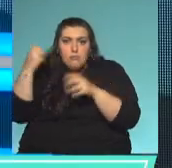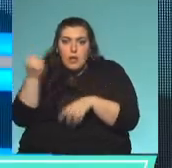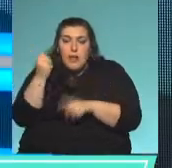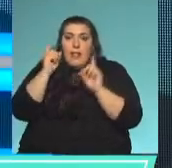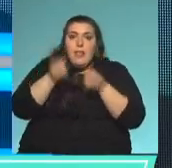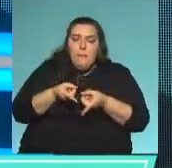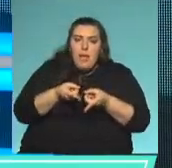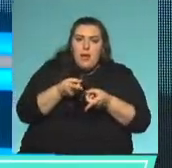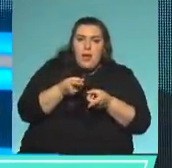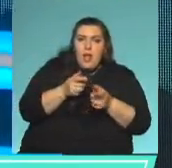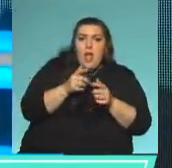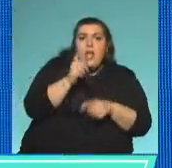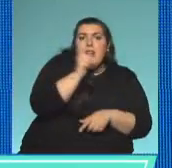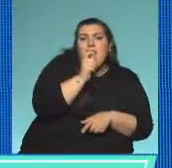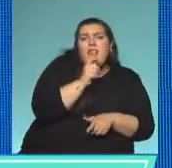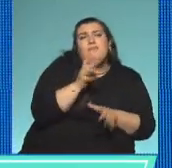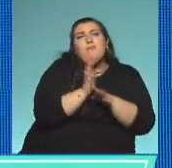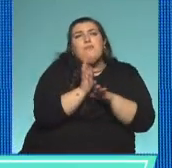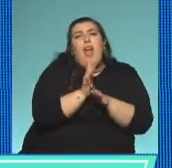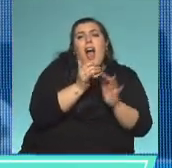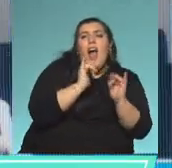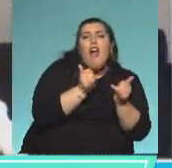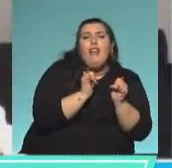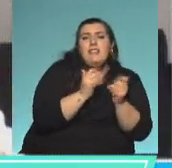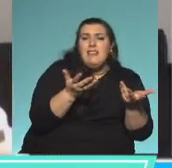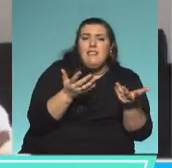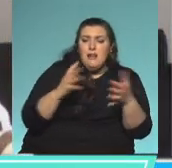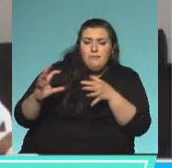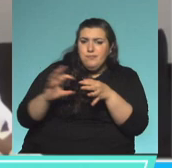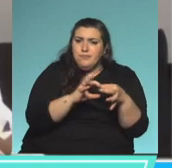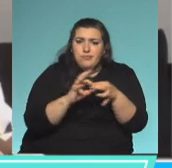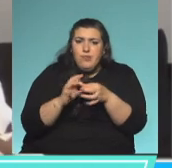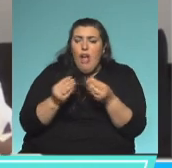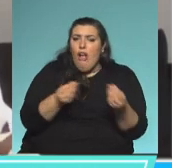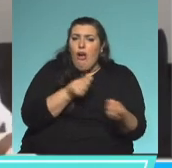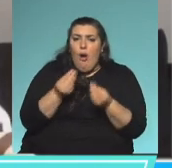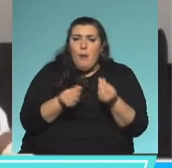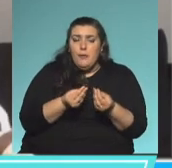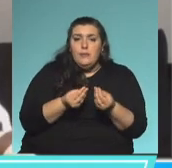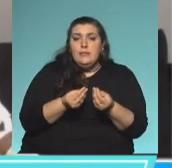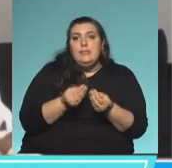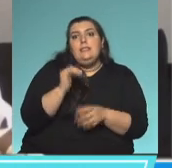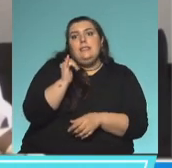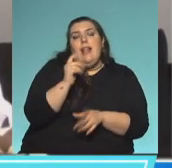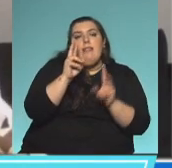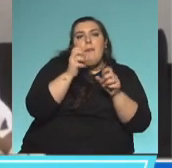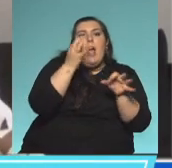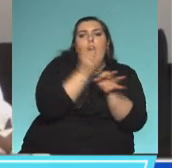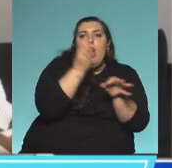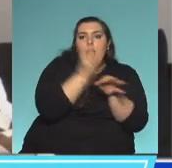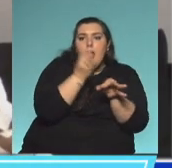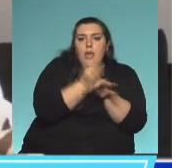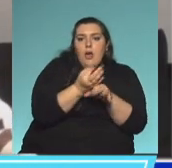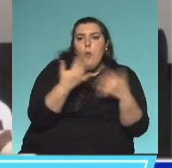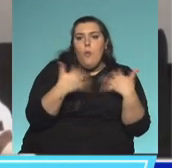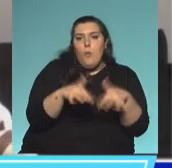chica de 14. Una chica de 14 años. Claro. Sí, es muy difícil realmente porque con el tema del colegio y todo